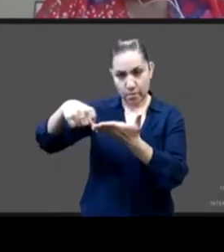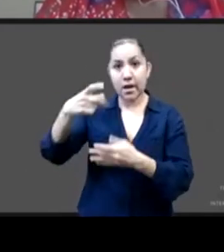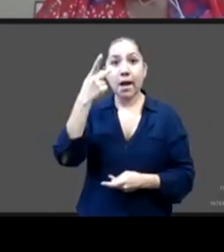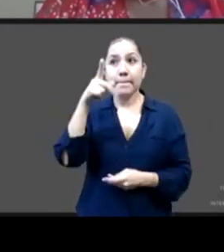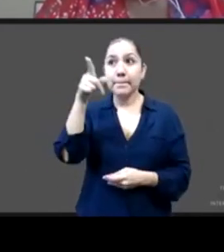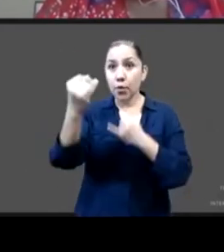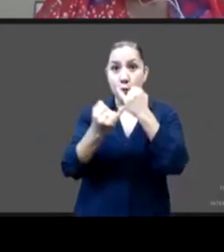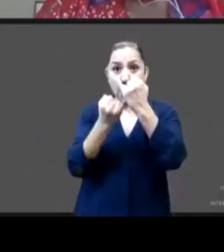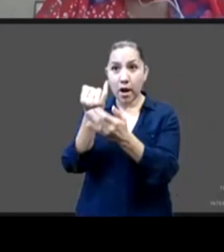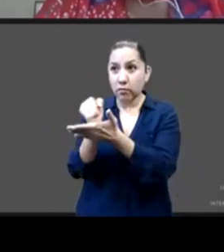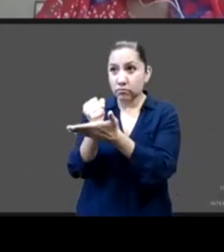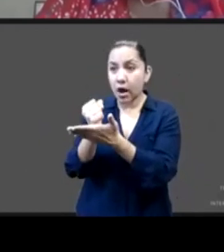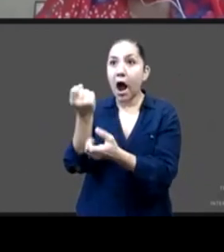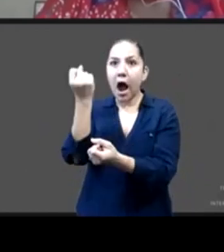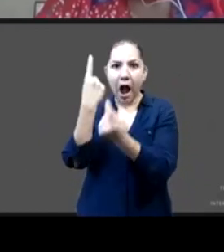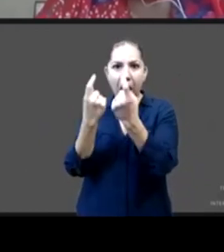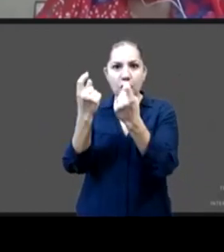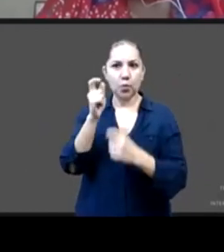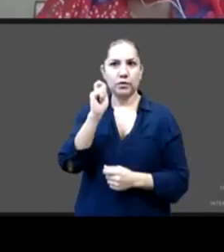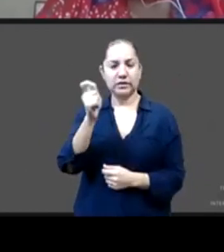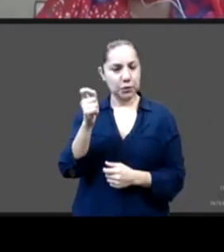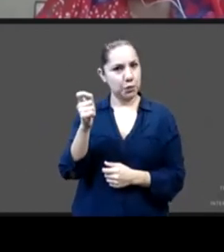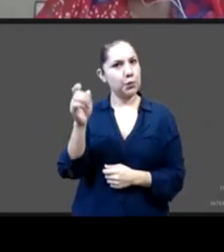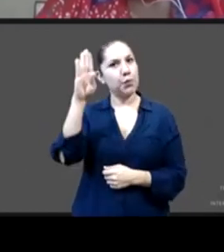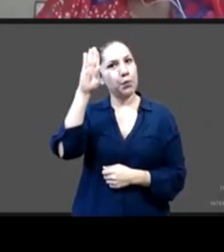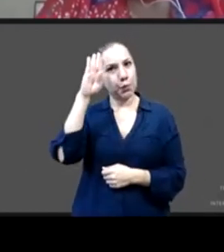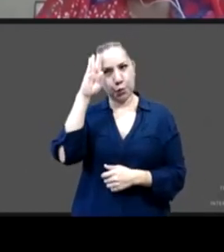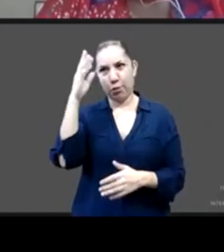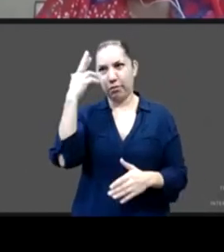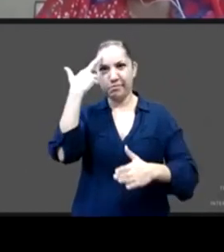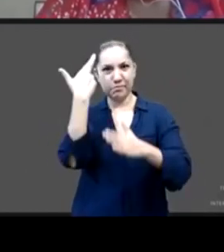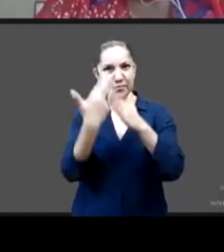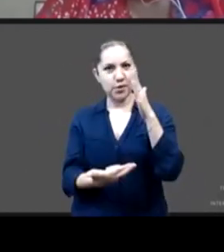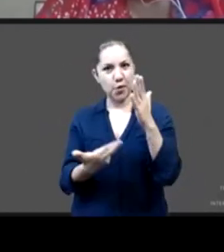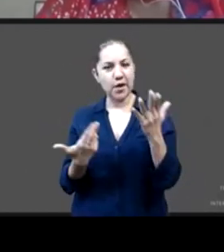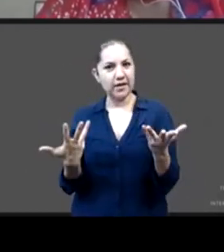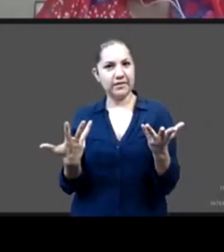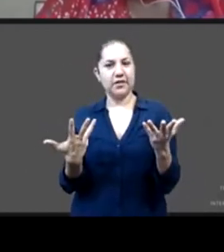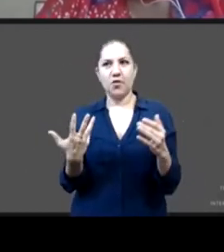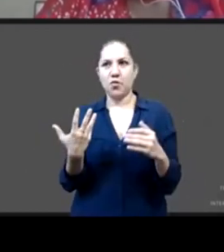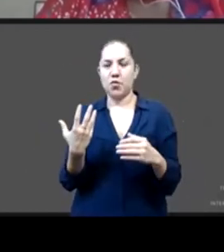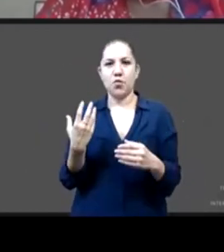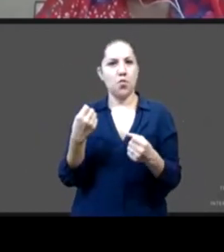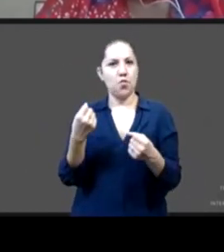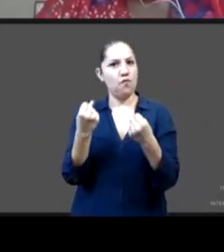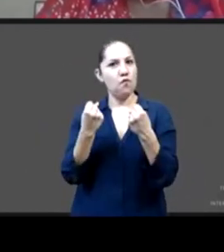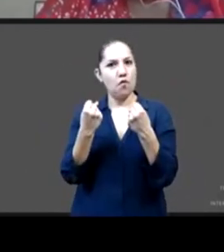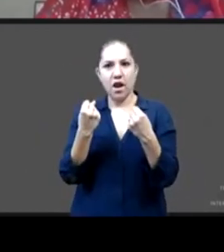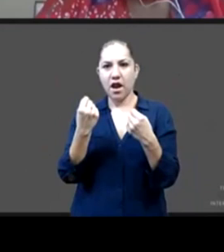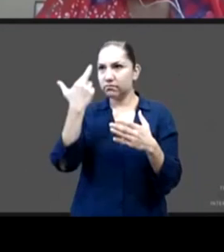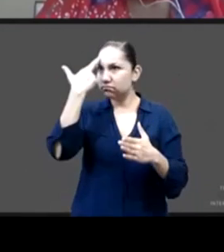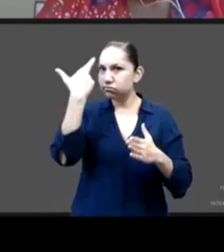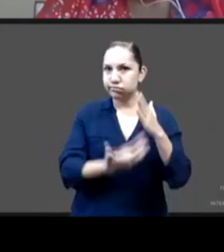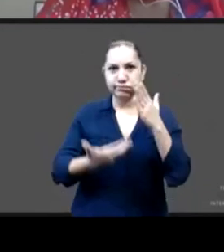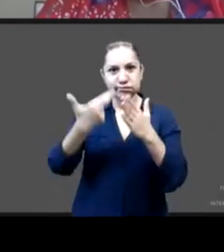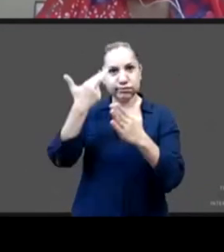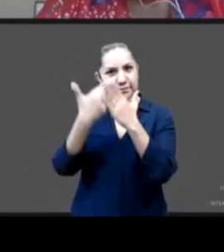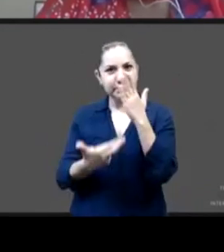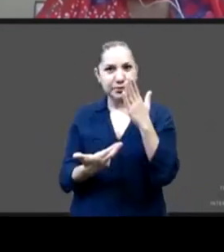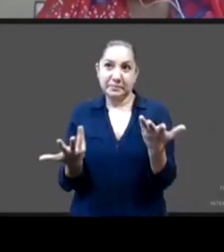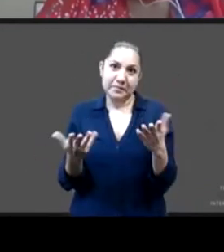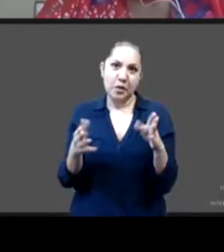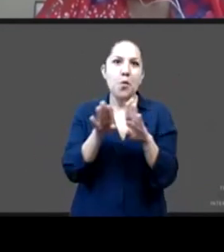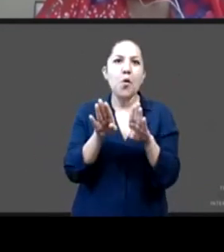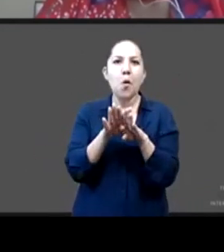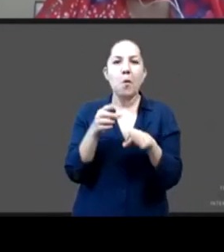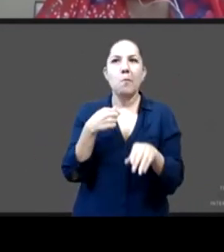sé ni cómo describir la palabra de lo que ocurre en los videojuegos, que creo que en algunos casos es